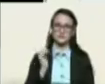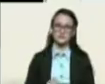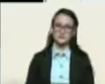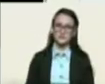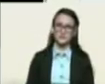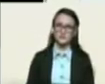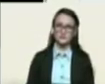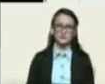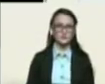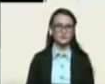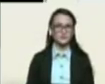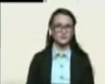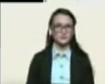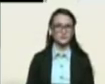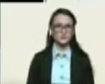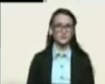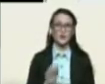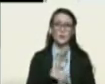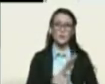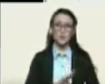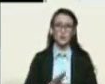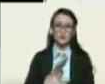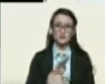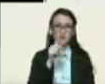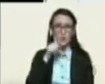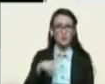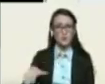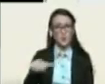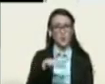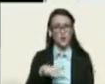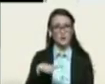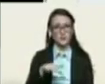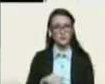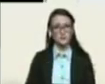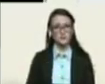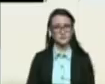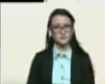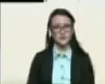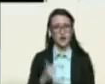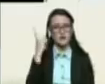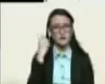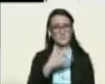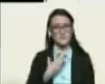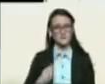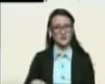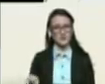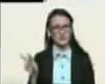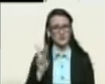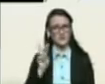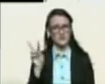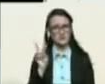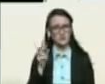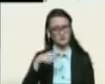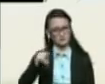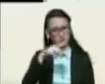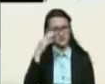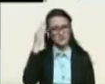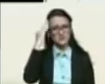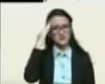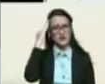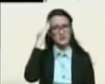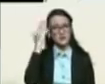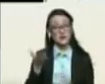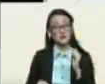también por la protección de nuestro pueblo. Ayer el presidente de la República, como ustedes bien saben, dio un